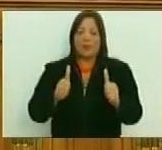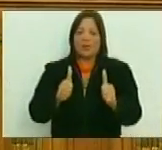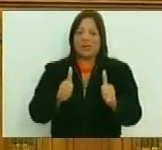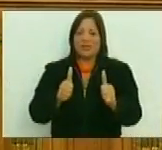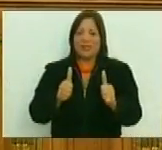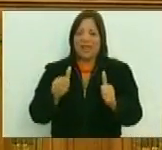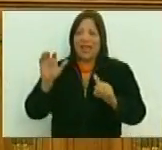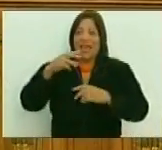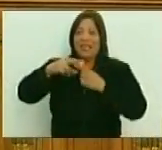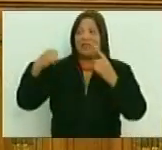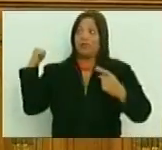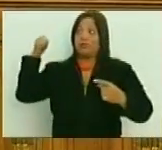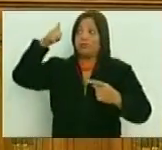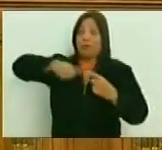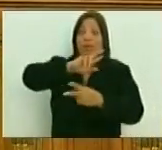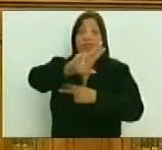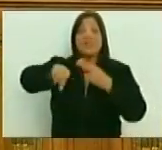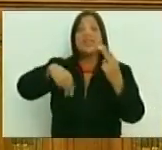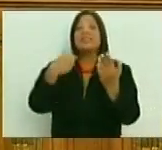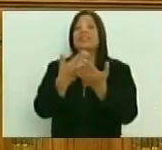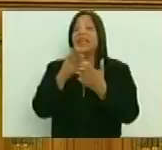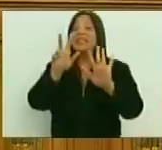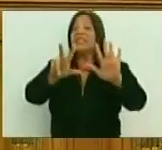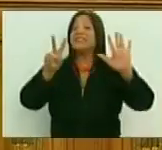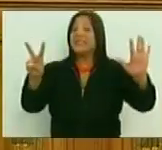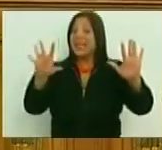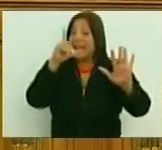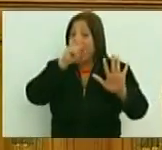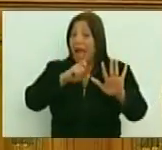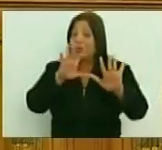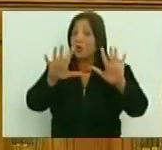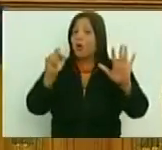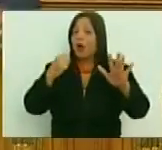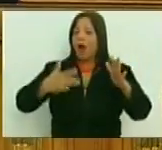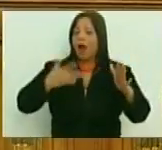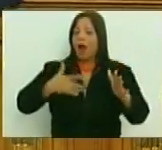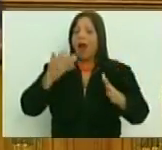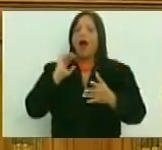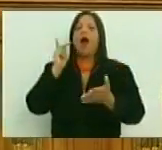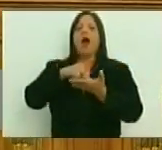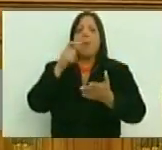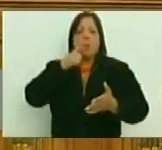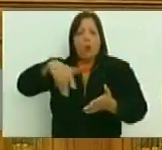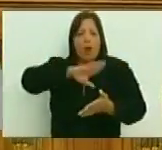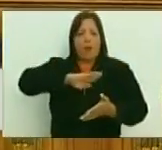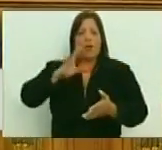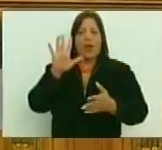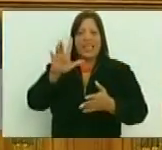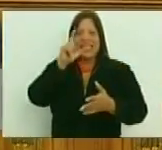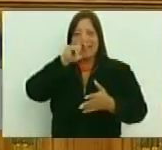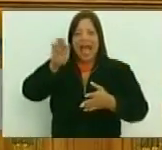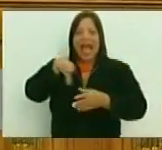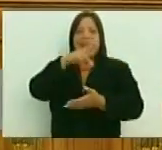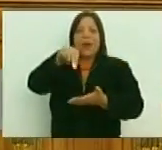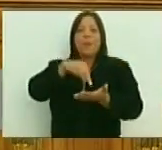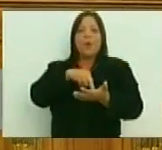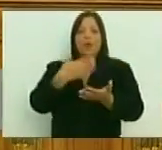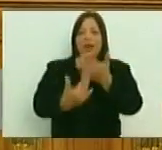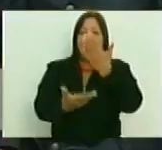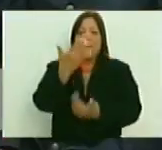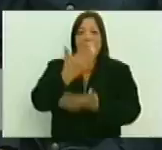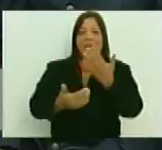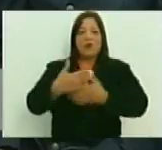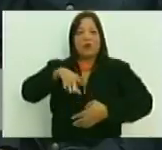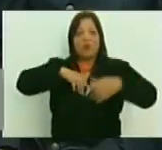Durante 17 años de revolución, el pueblo venezolano, en el ejercicio y transcurrir de la Quinta República y de la mano de